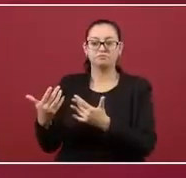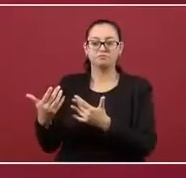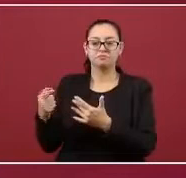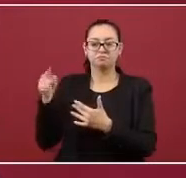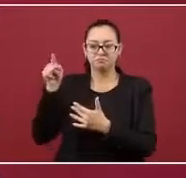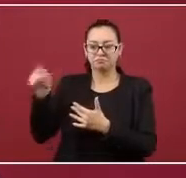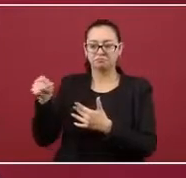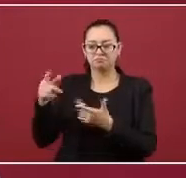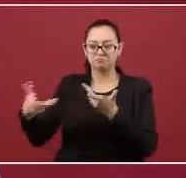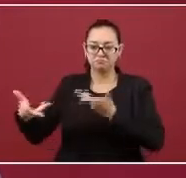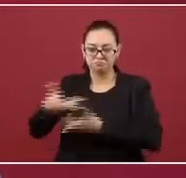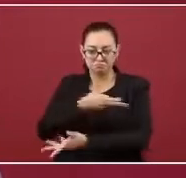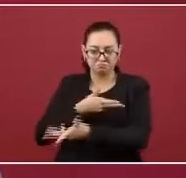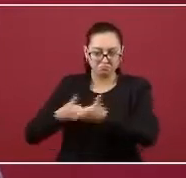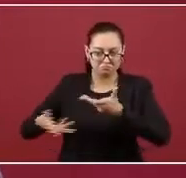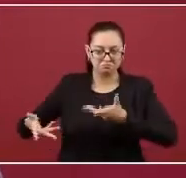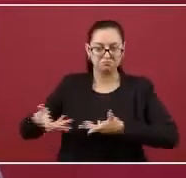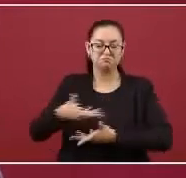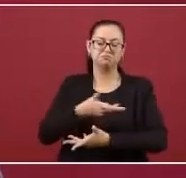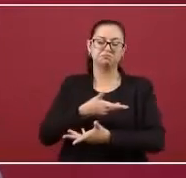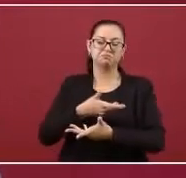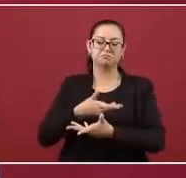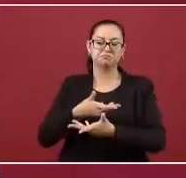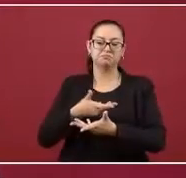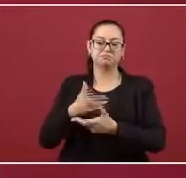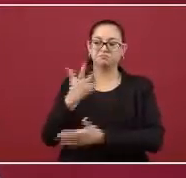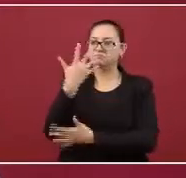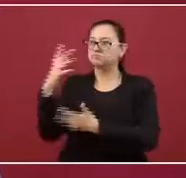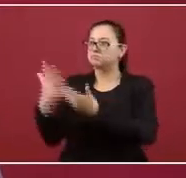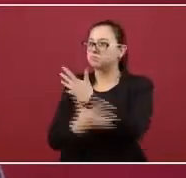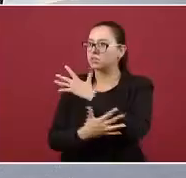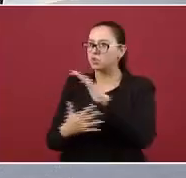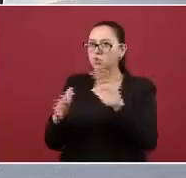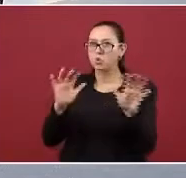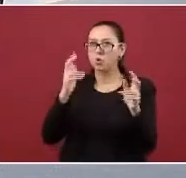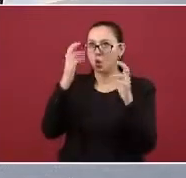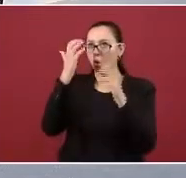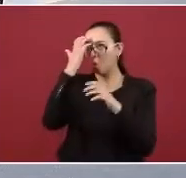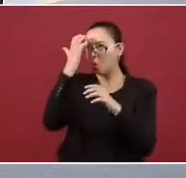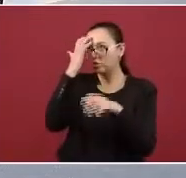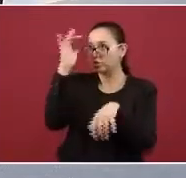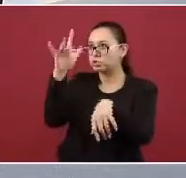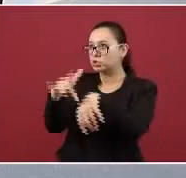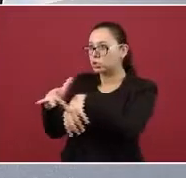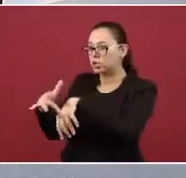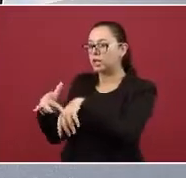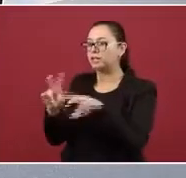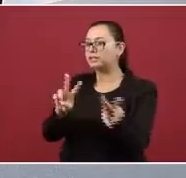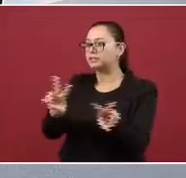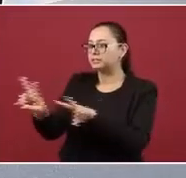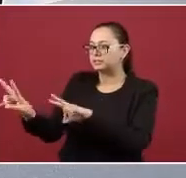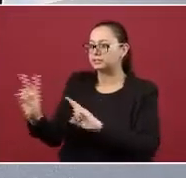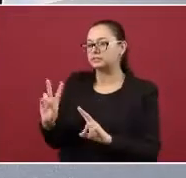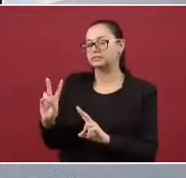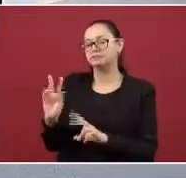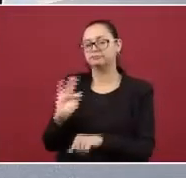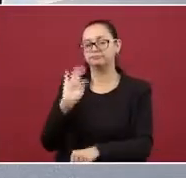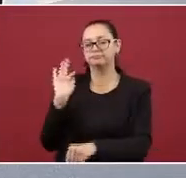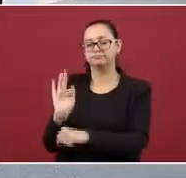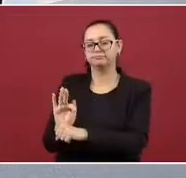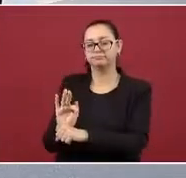puedan convivir con la naturaleza y defender la ecología.